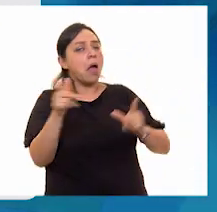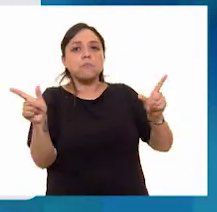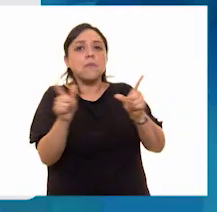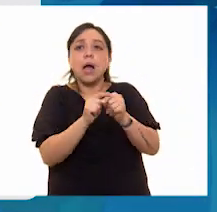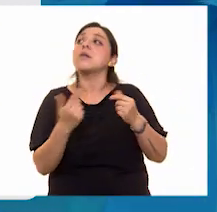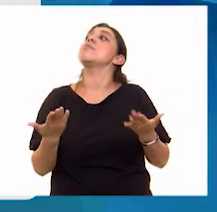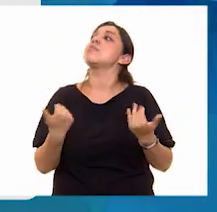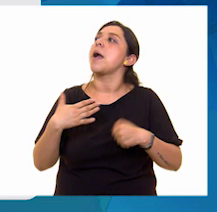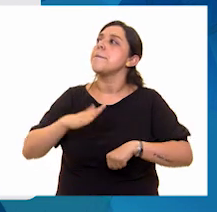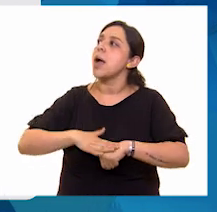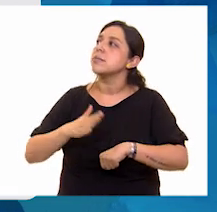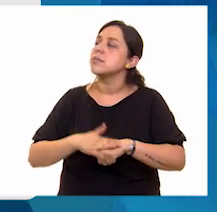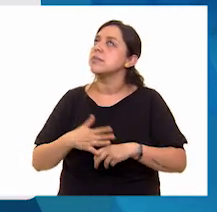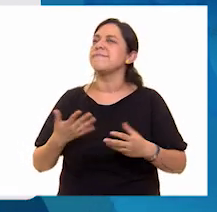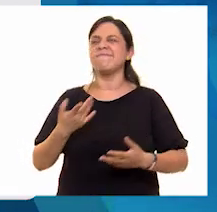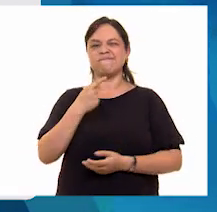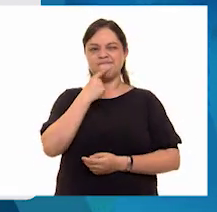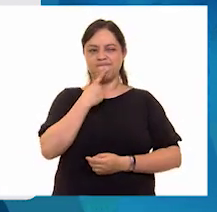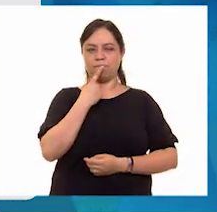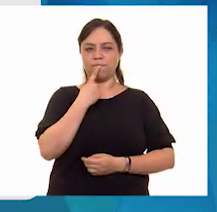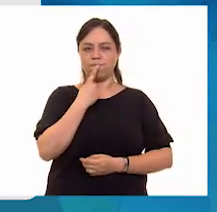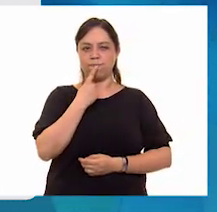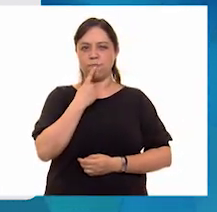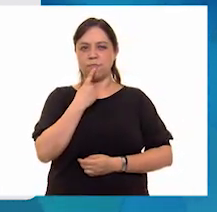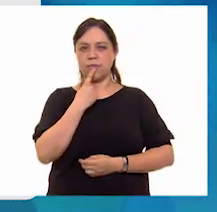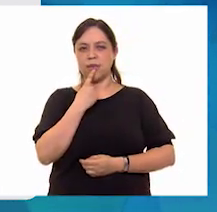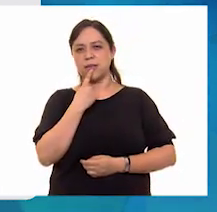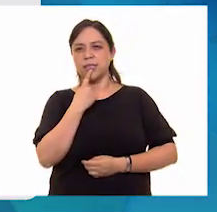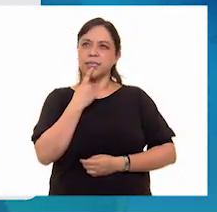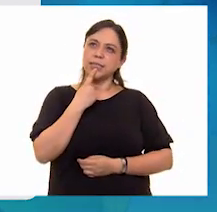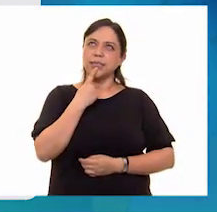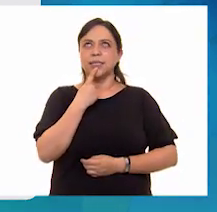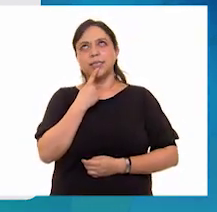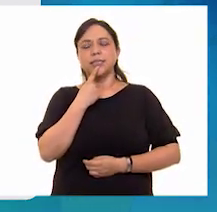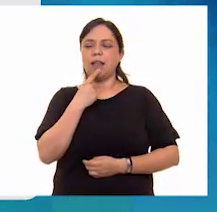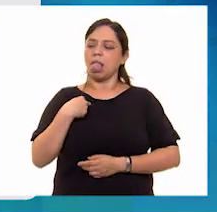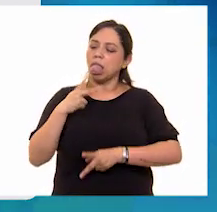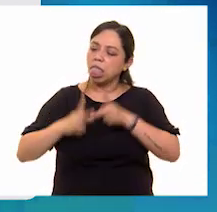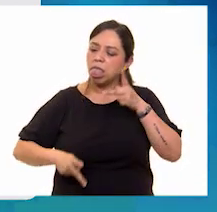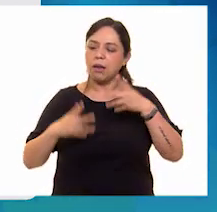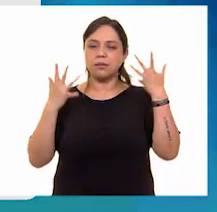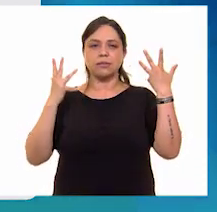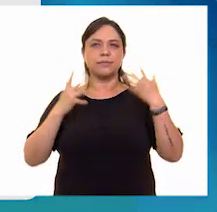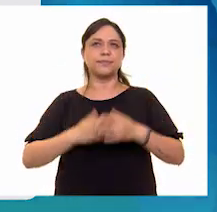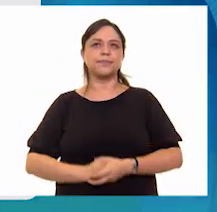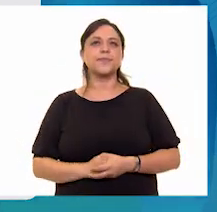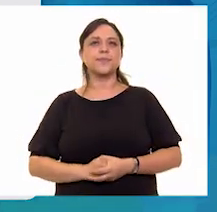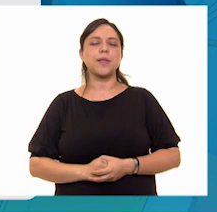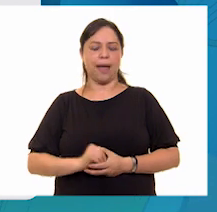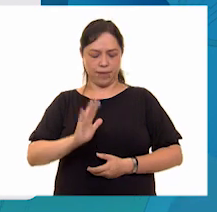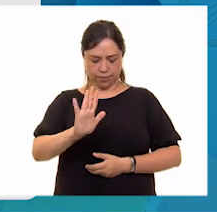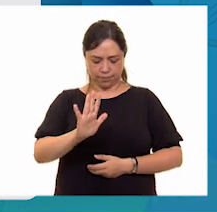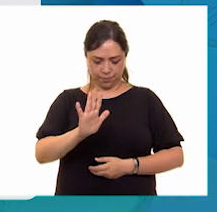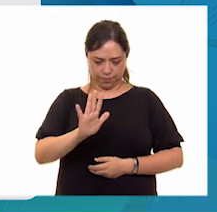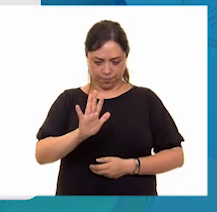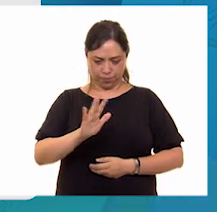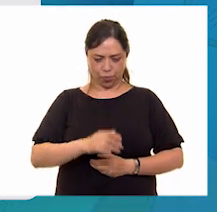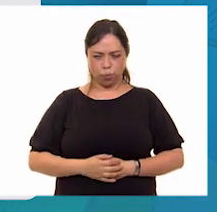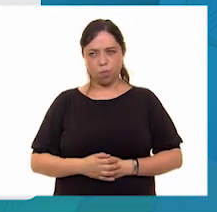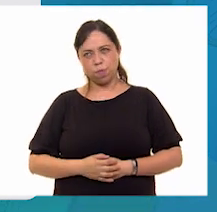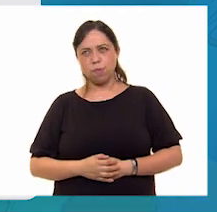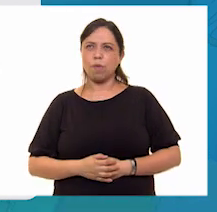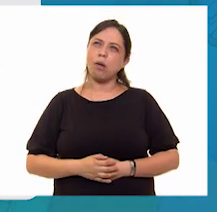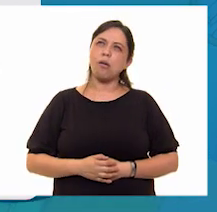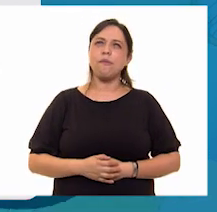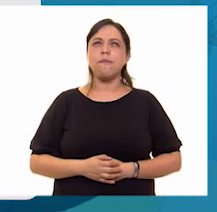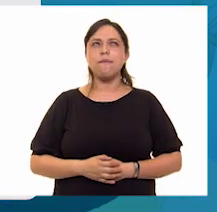más? A ver, ay, Raulito, es que ya me cortaste la inspiración. A ver. Lo demás sería